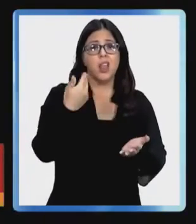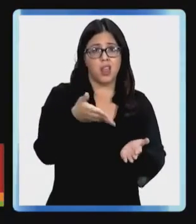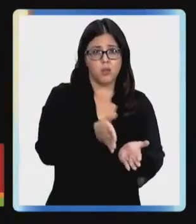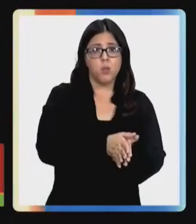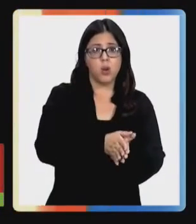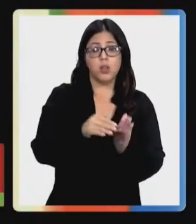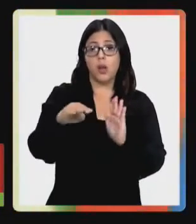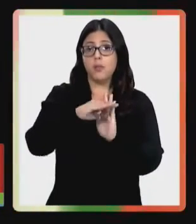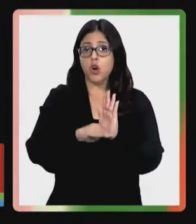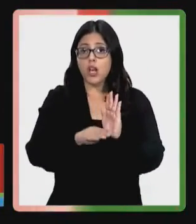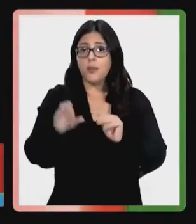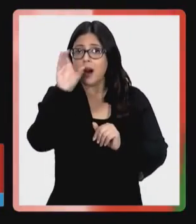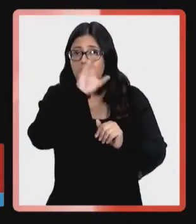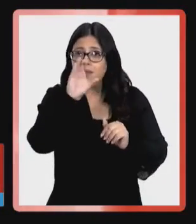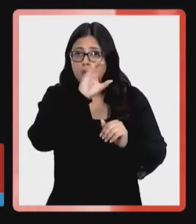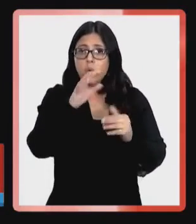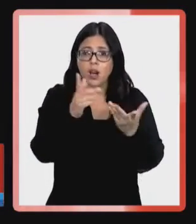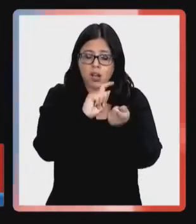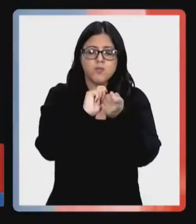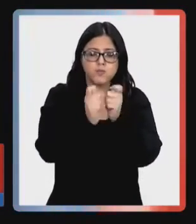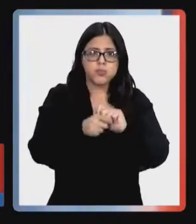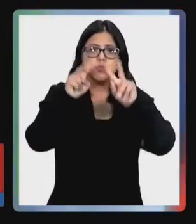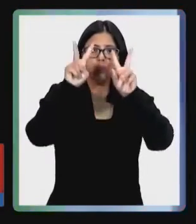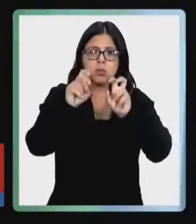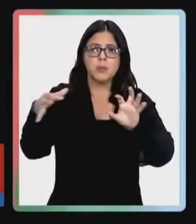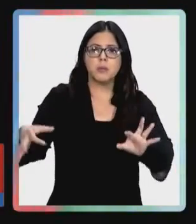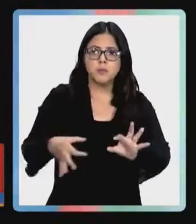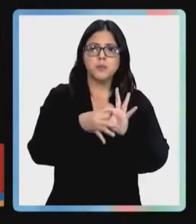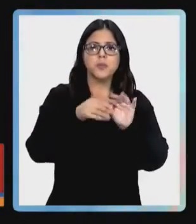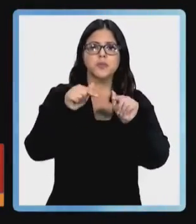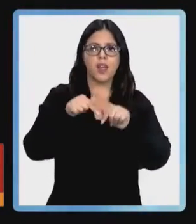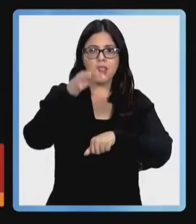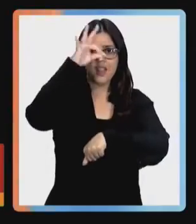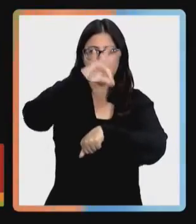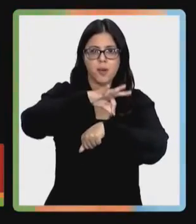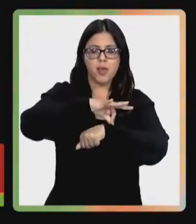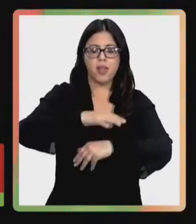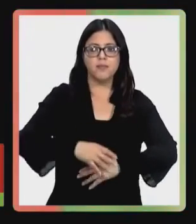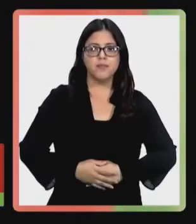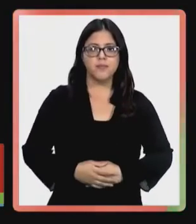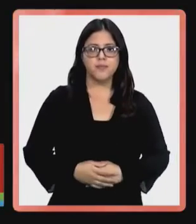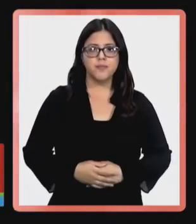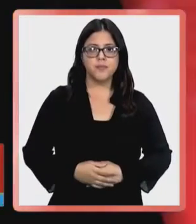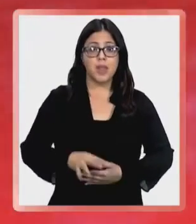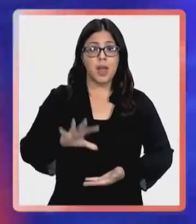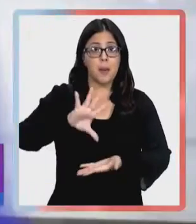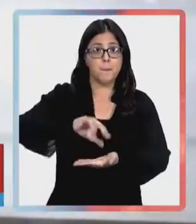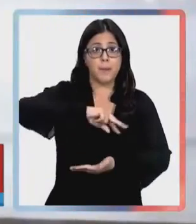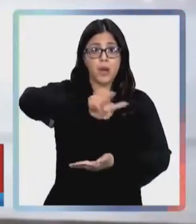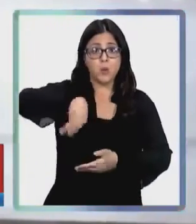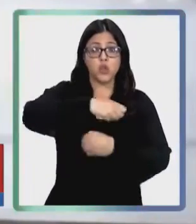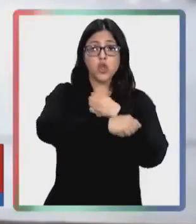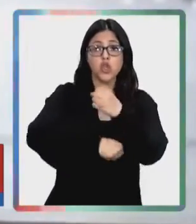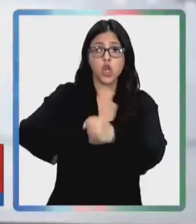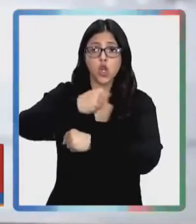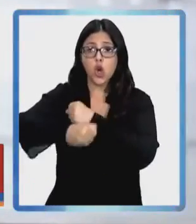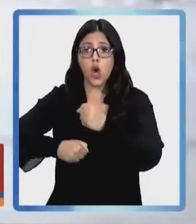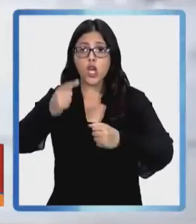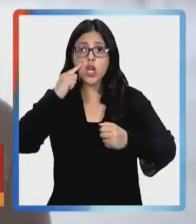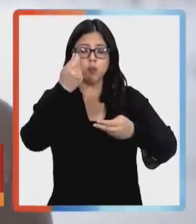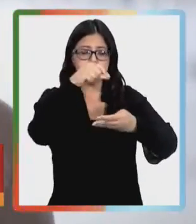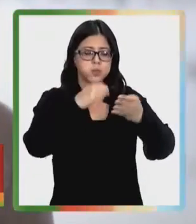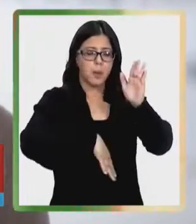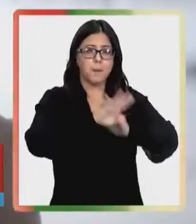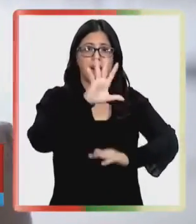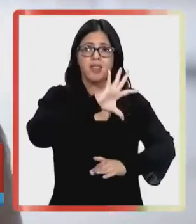principales causas de muerte. Un programa busca actualizar los conceptos que hay relacionados a esta patología. En nuestro país, cada